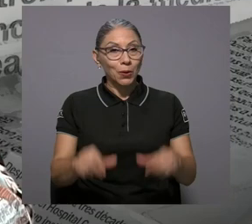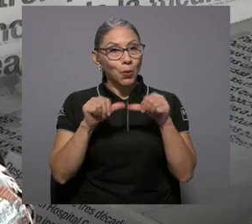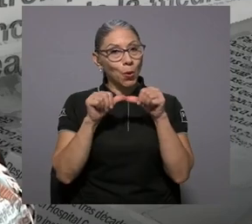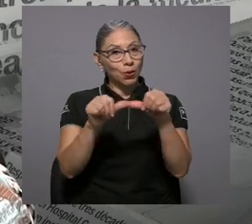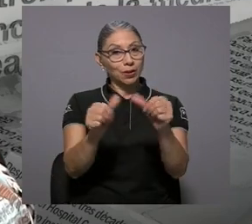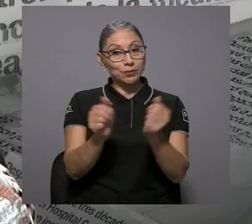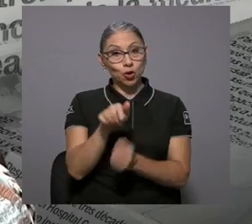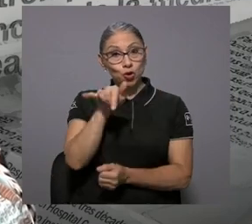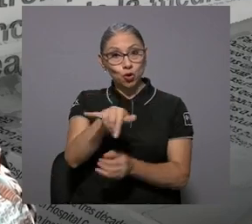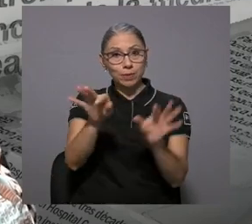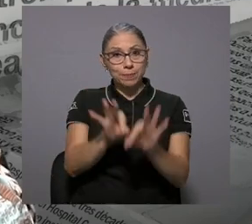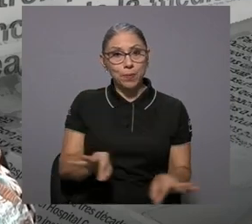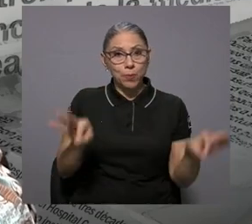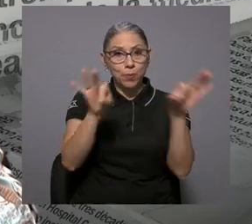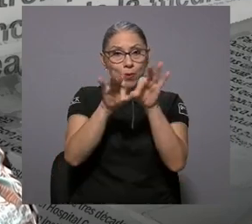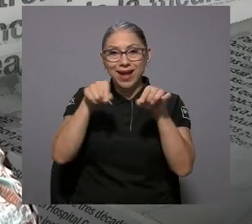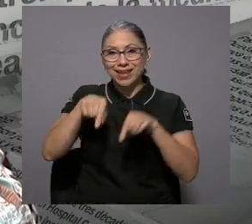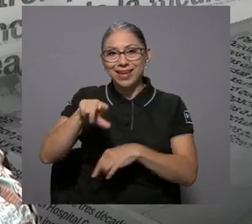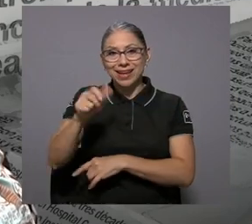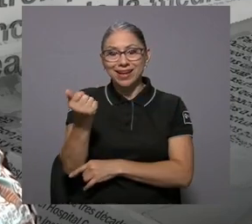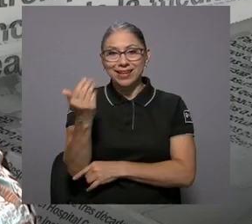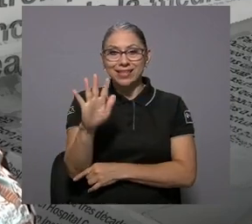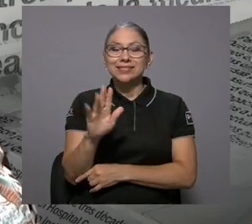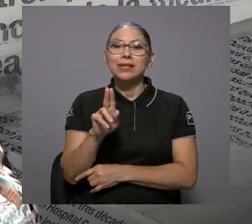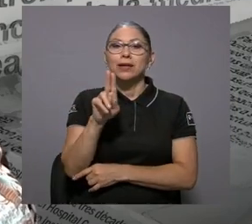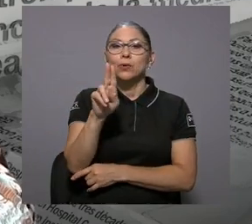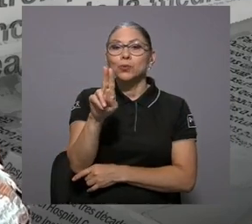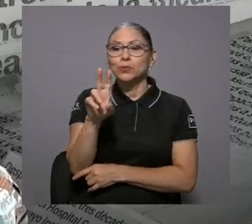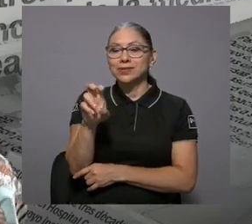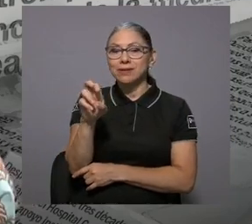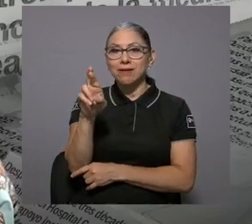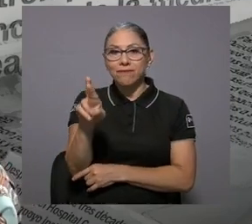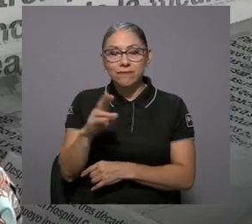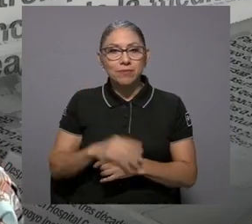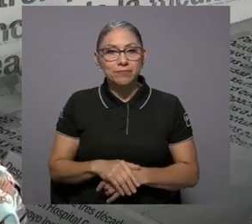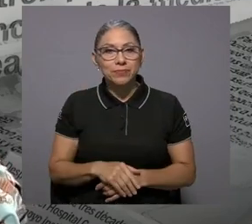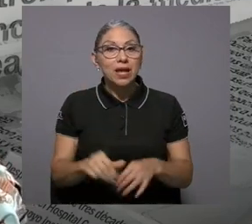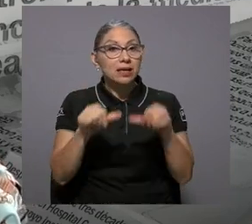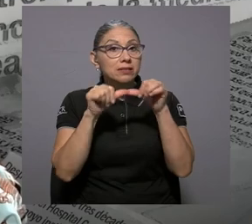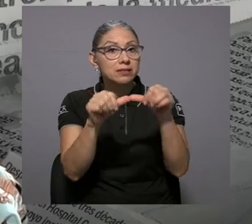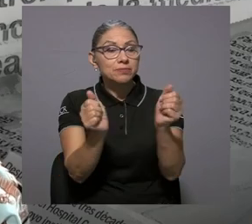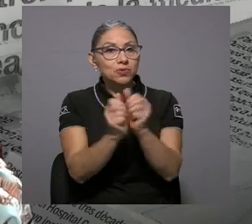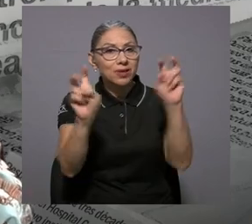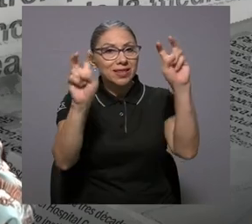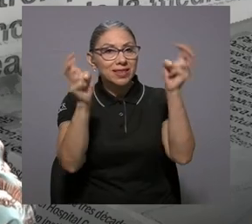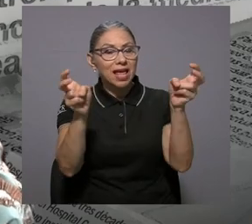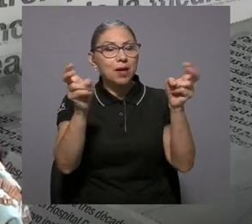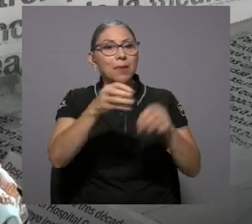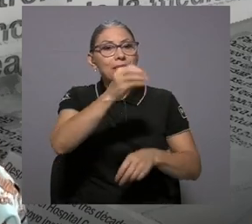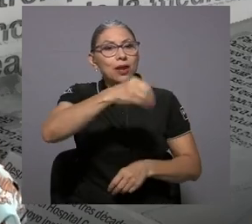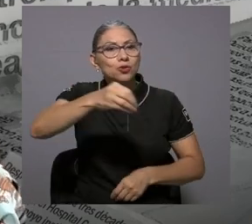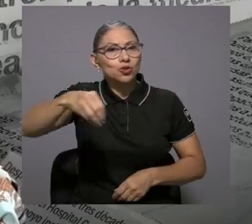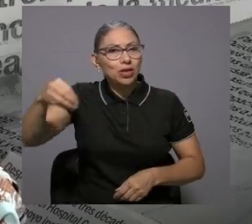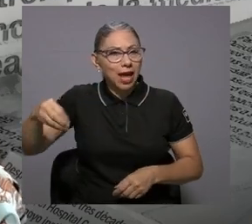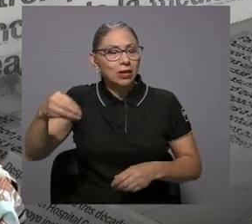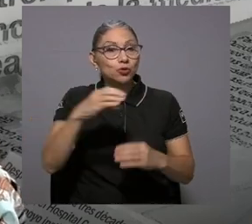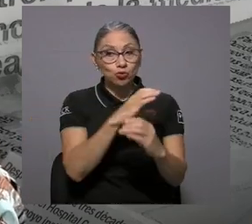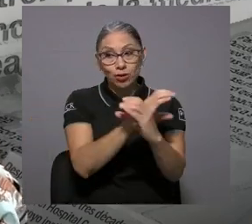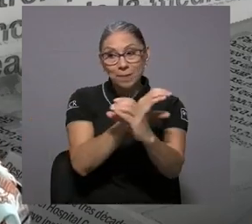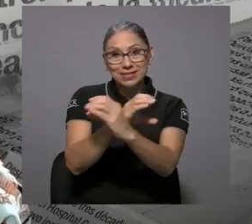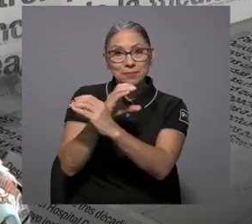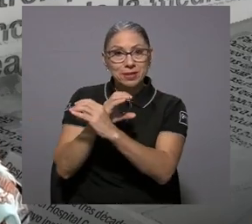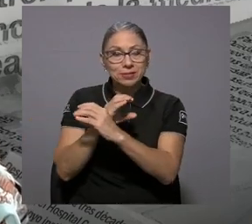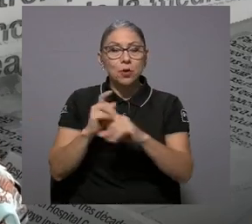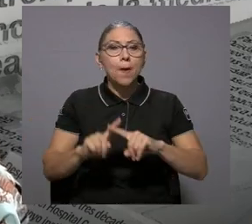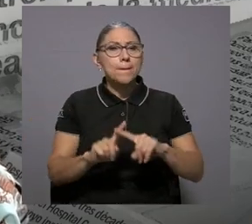Continuamos con lo que importa aquí por Canal 15 UCR y pues seguimos con este tema de los océanos, la preservación,